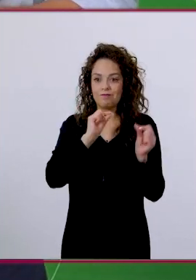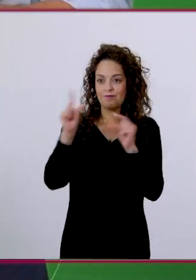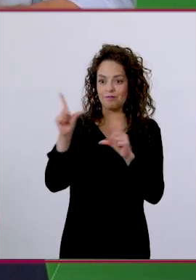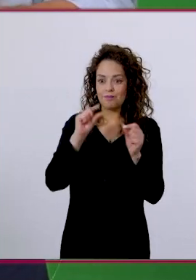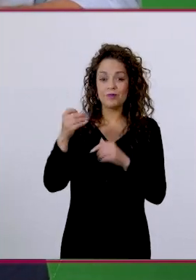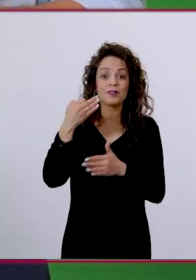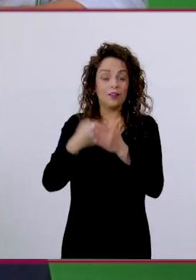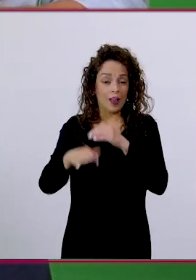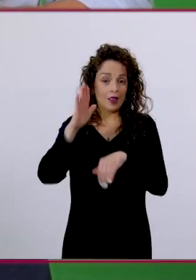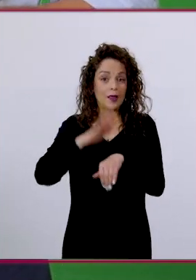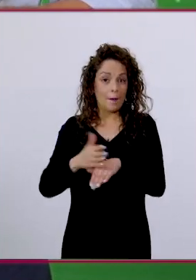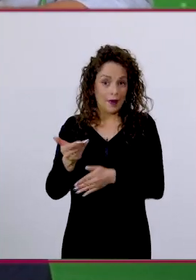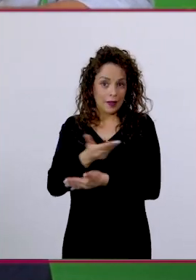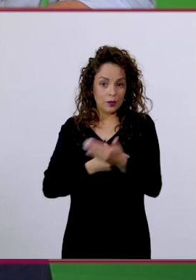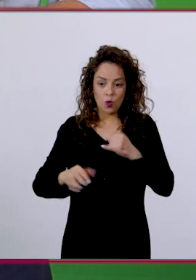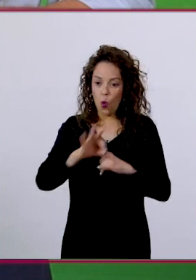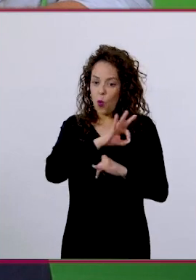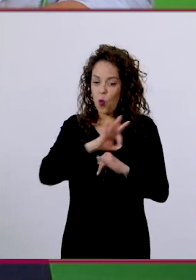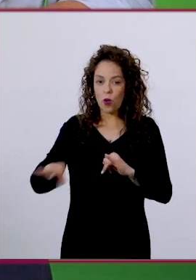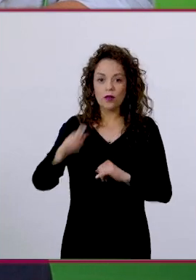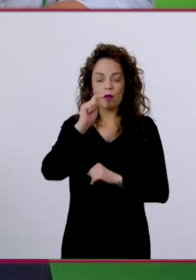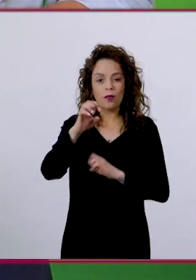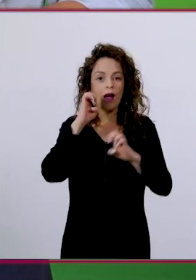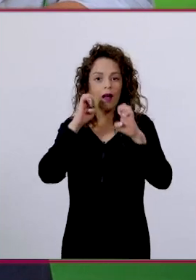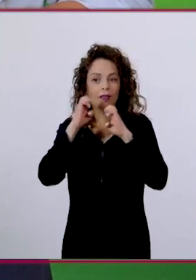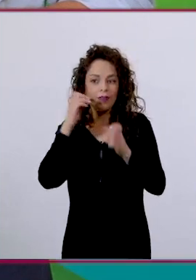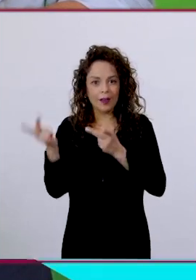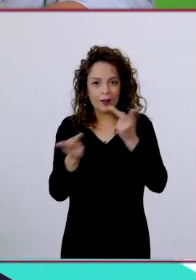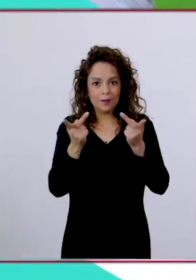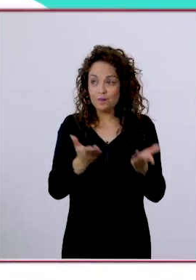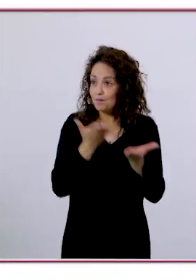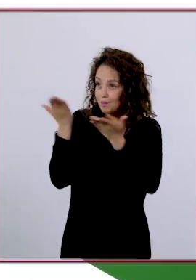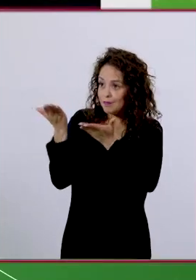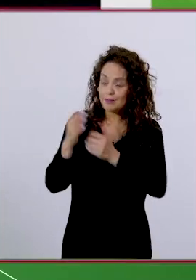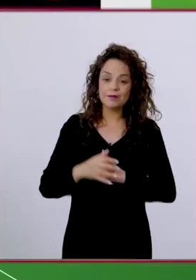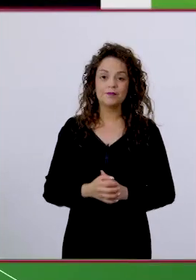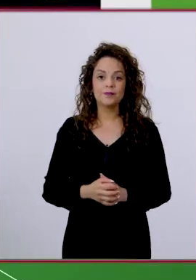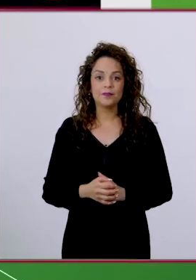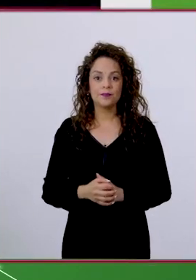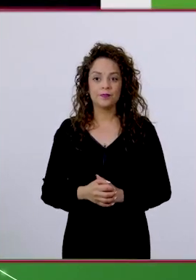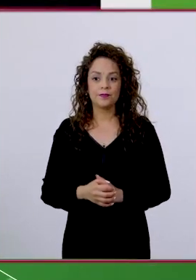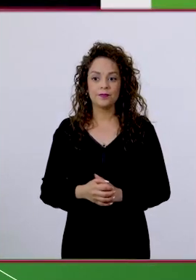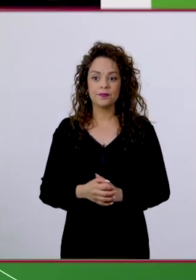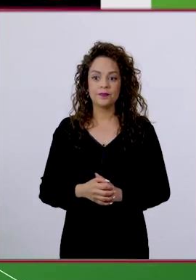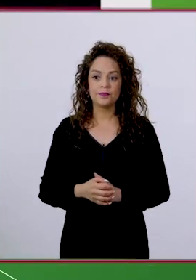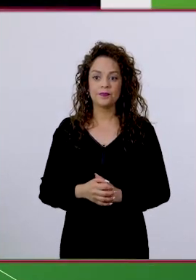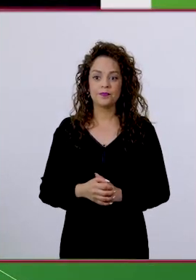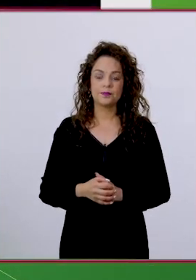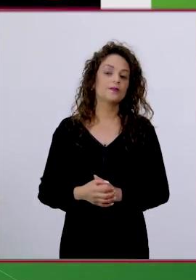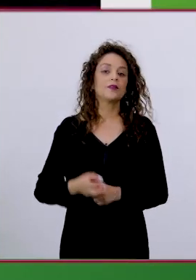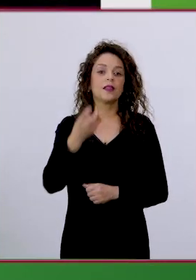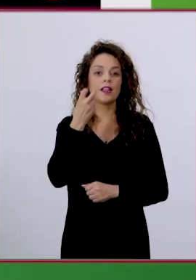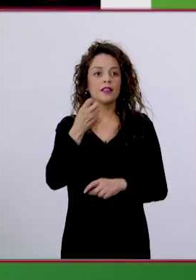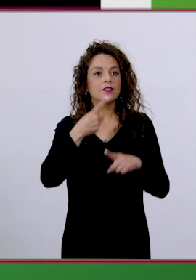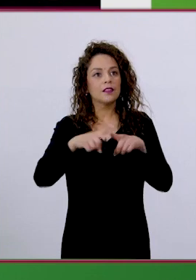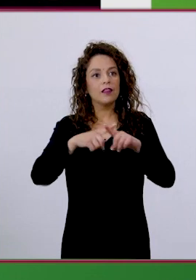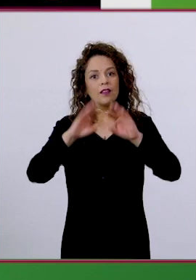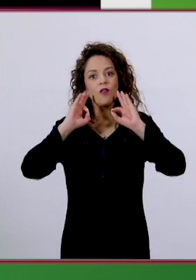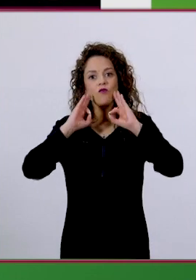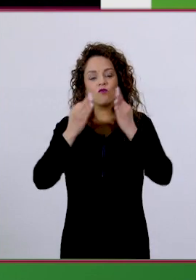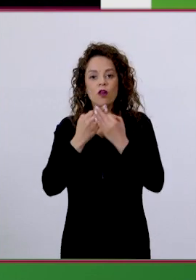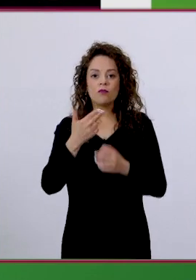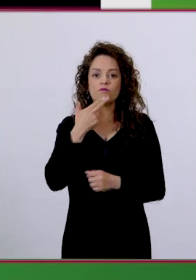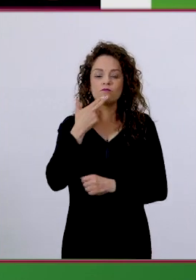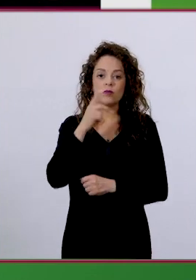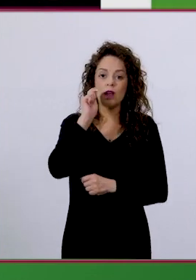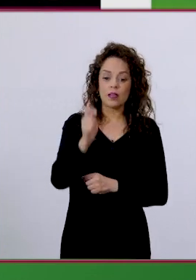para compartir con ustedes. Vamos a la última parte de la entrevista. Adelante. Dar a conocer justo estas alternativas digitales y